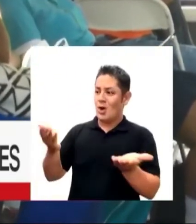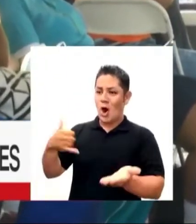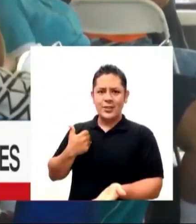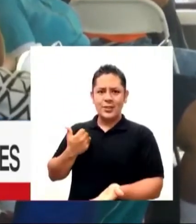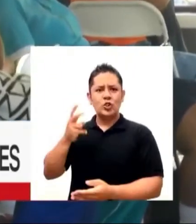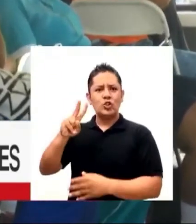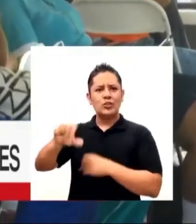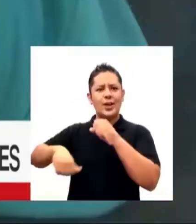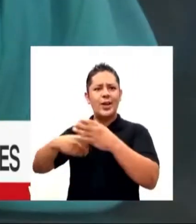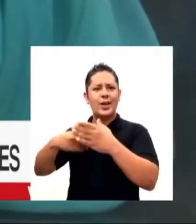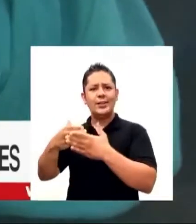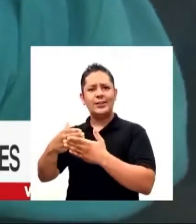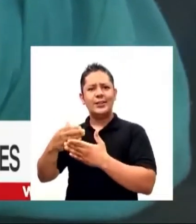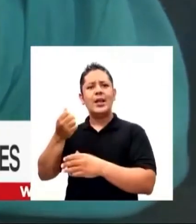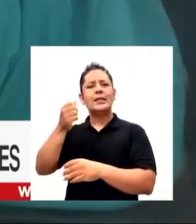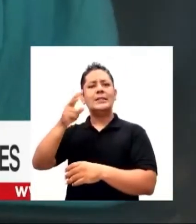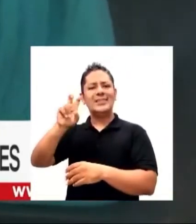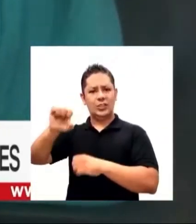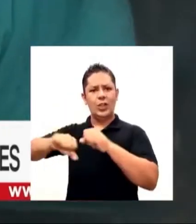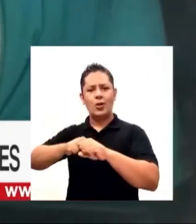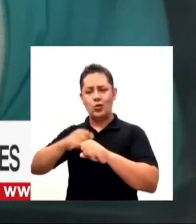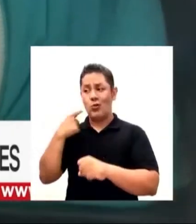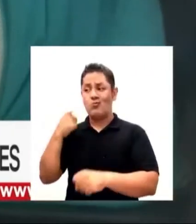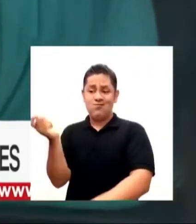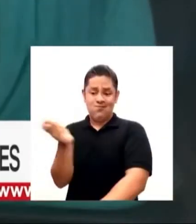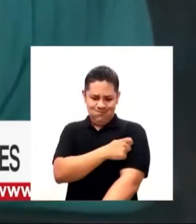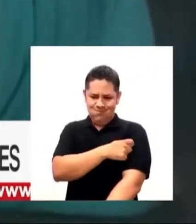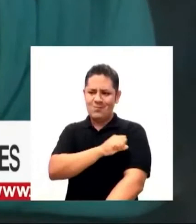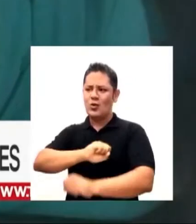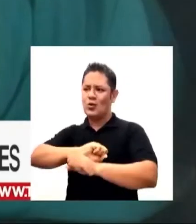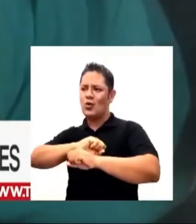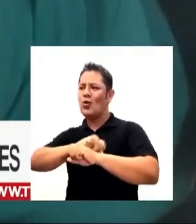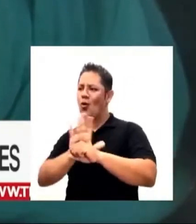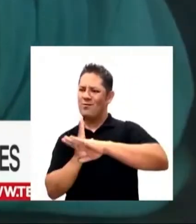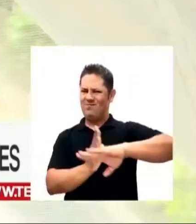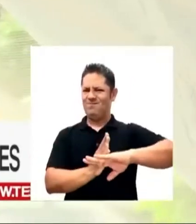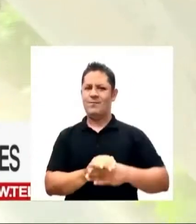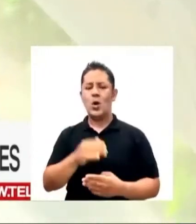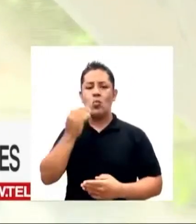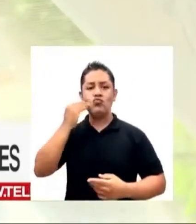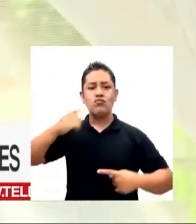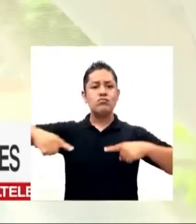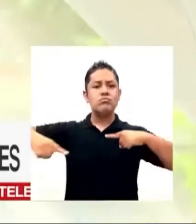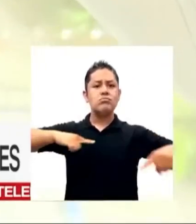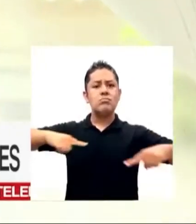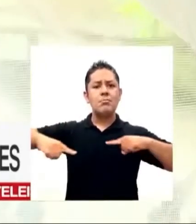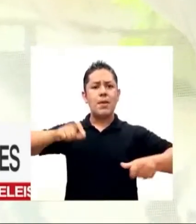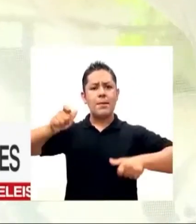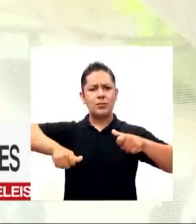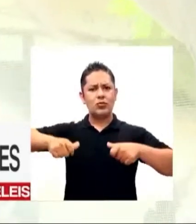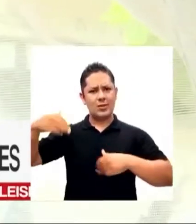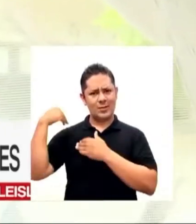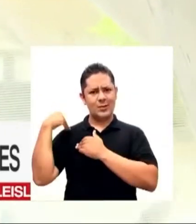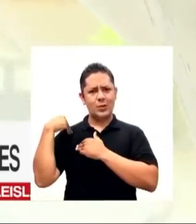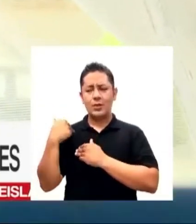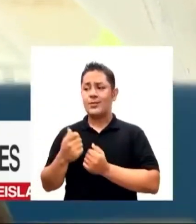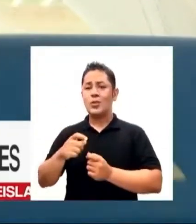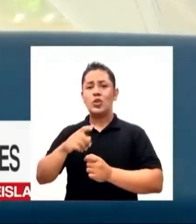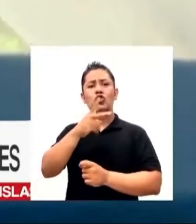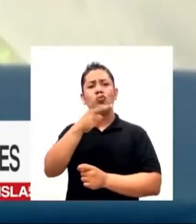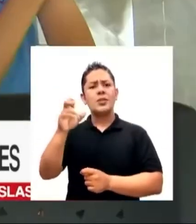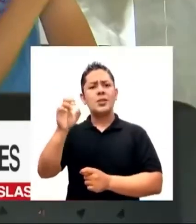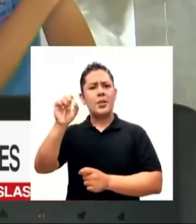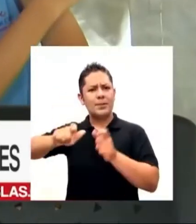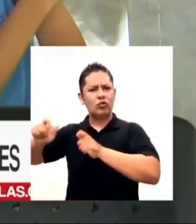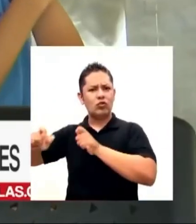recibir a jóvenes entre los 12 y 17 años para ser vacunados contra el coi 19 la coordinadora de vacunación de la s departamental nos cuenta